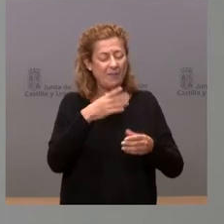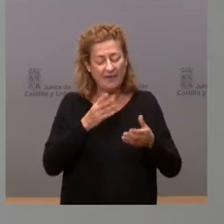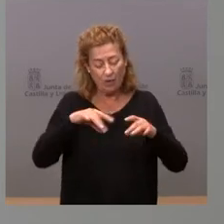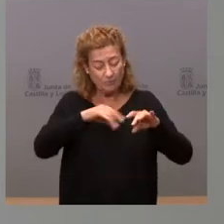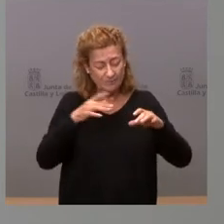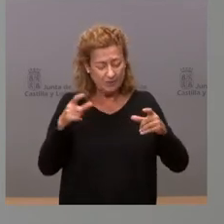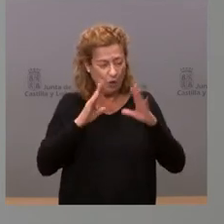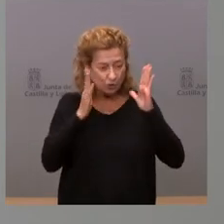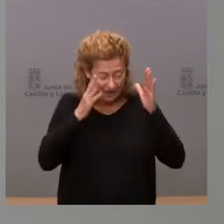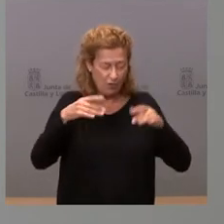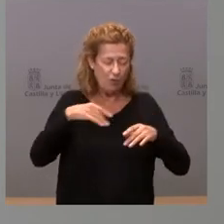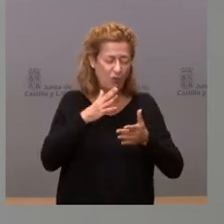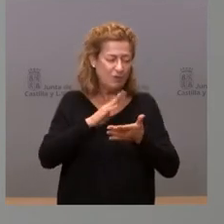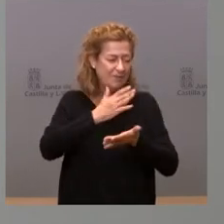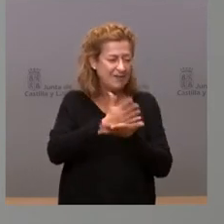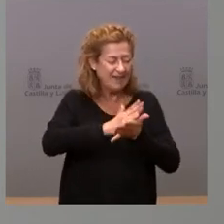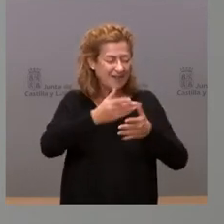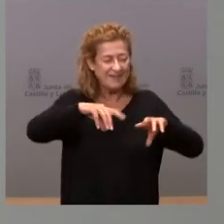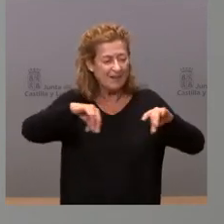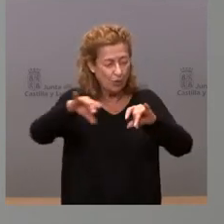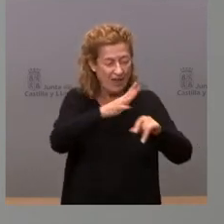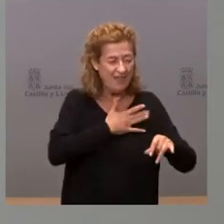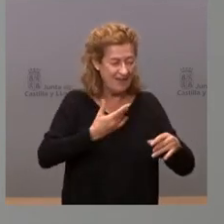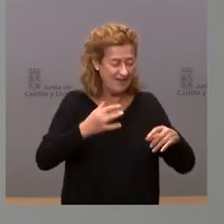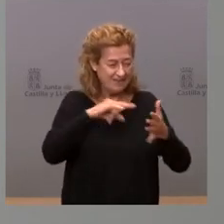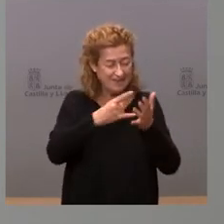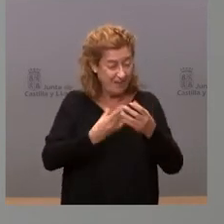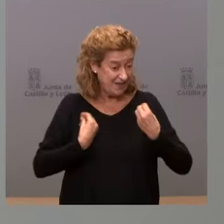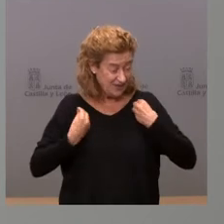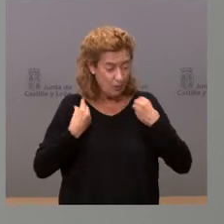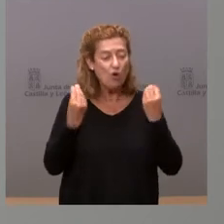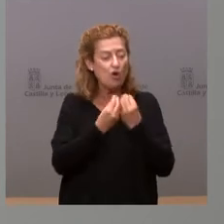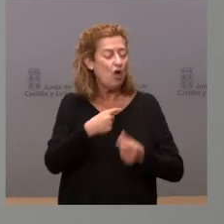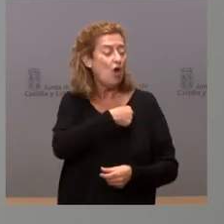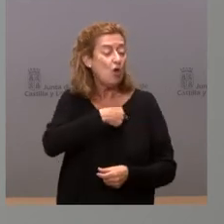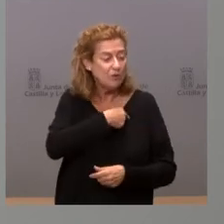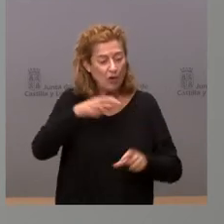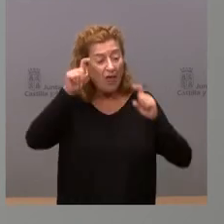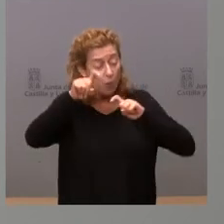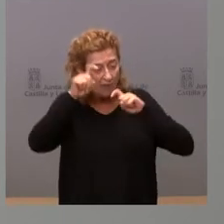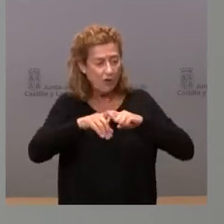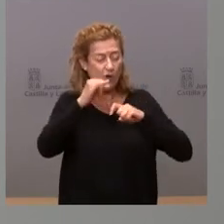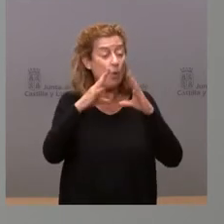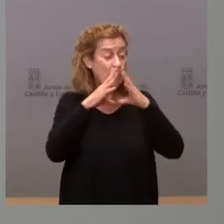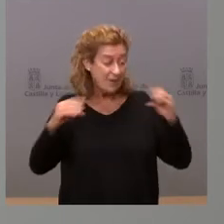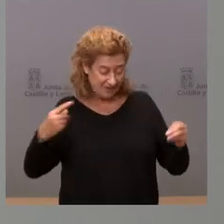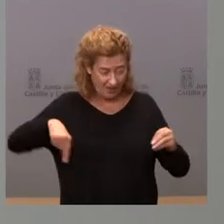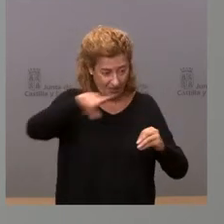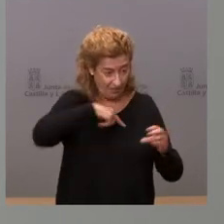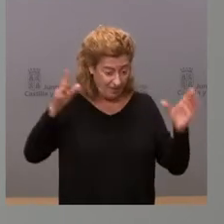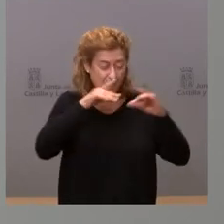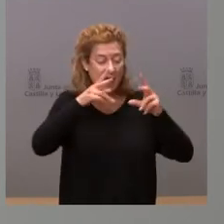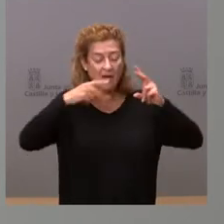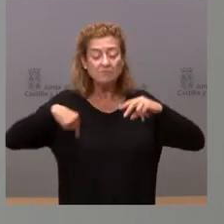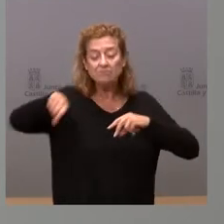del sistema nacional de salud junto con las las comisiones de educación y de universidades para sentar